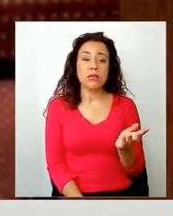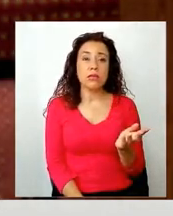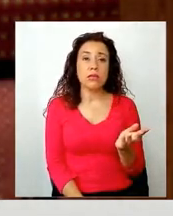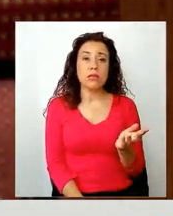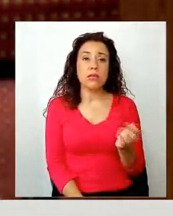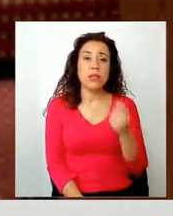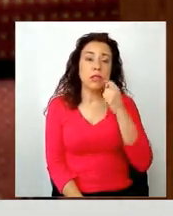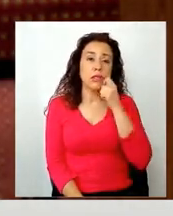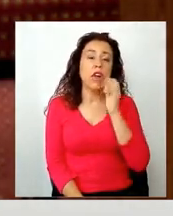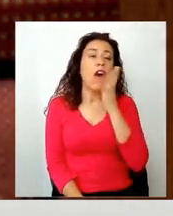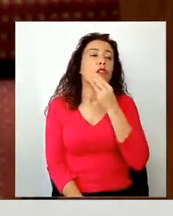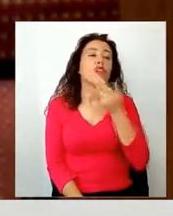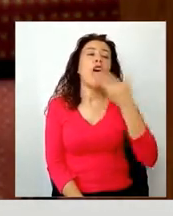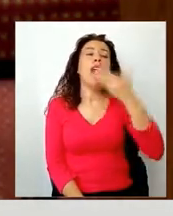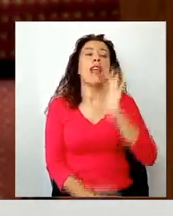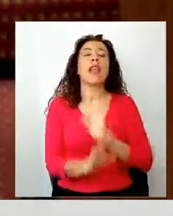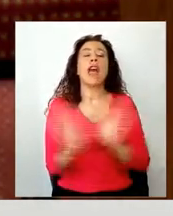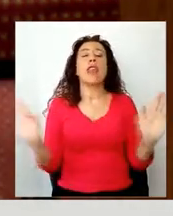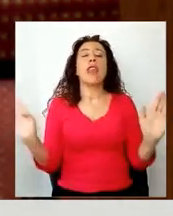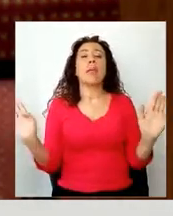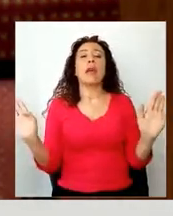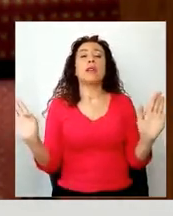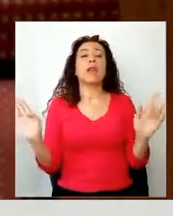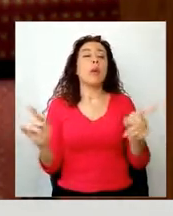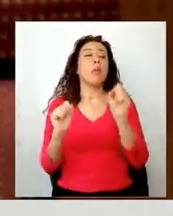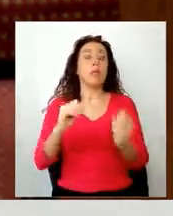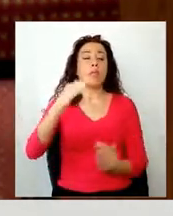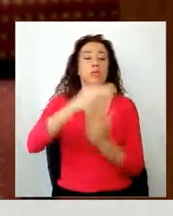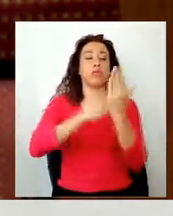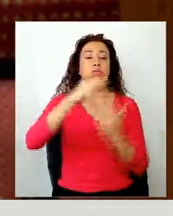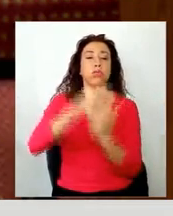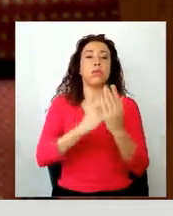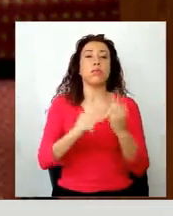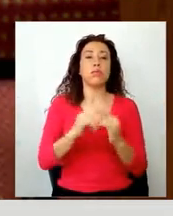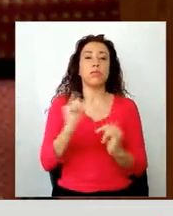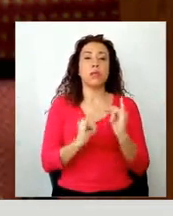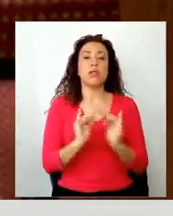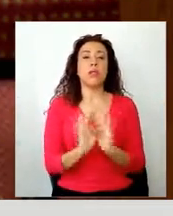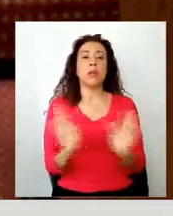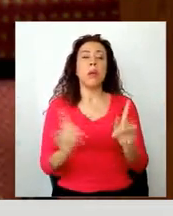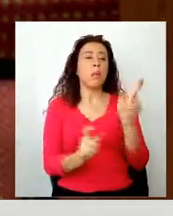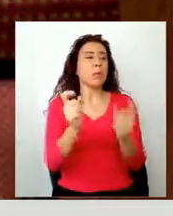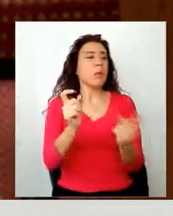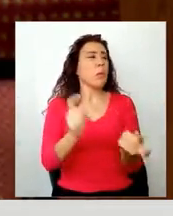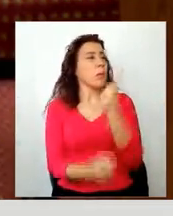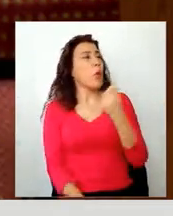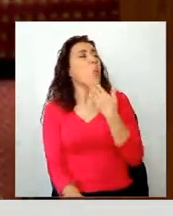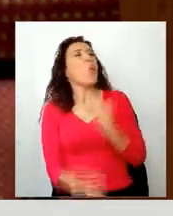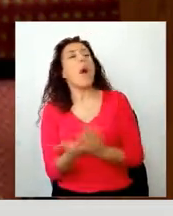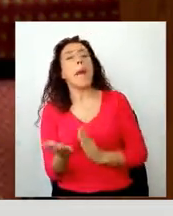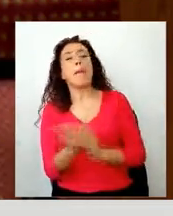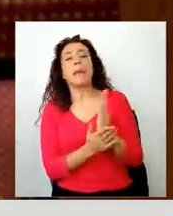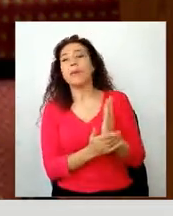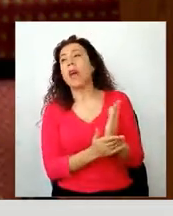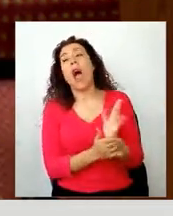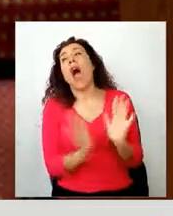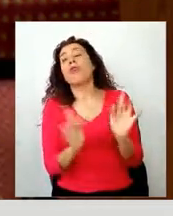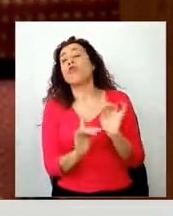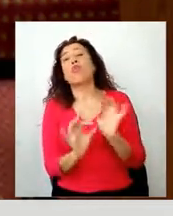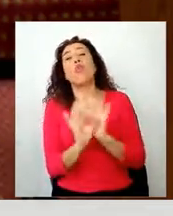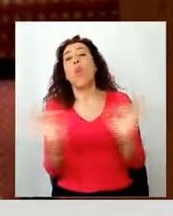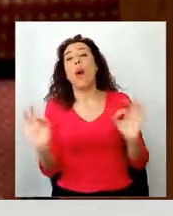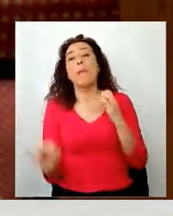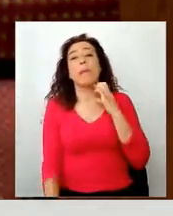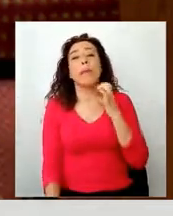bonitos discursos cada uno los va a publicar en sus redes sociales y la gente nos va a preguntar y esto cuando empieza a operar no a operar nunca porque no existe